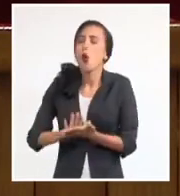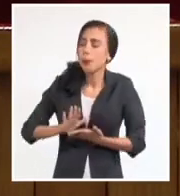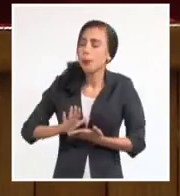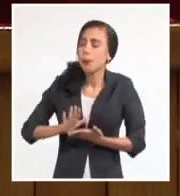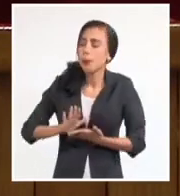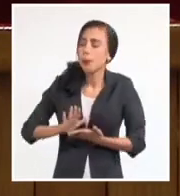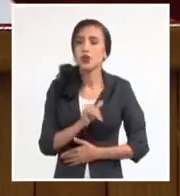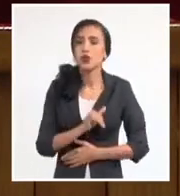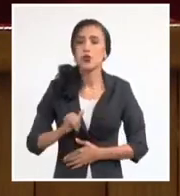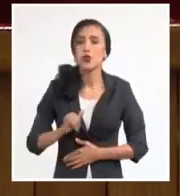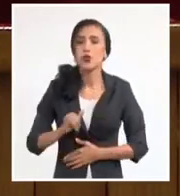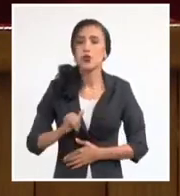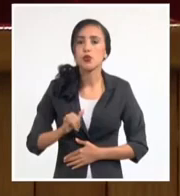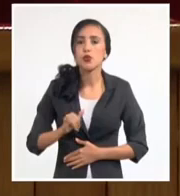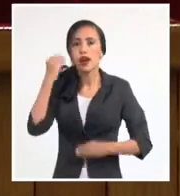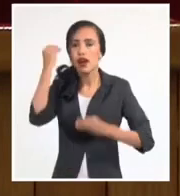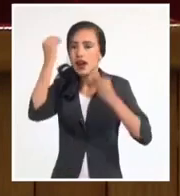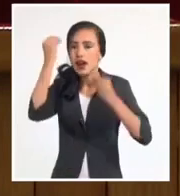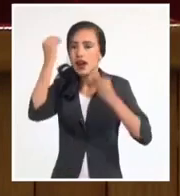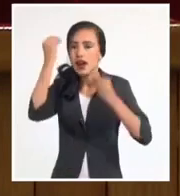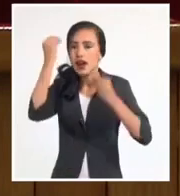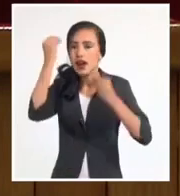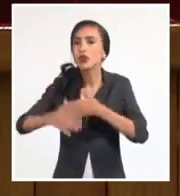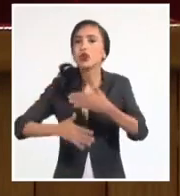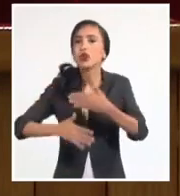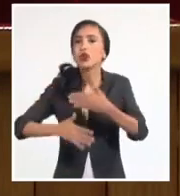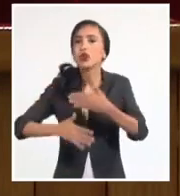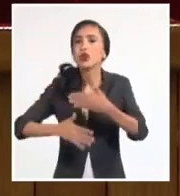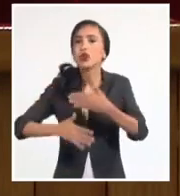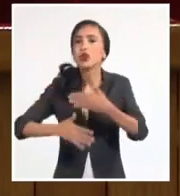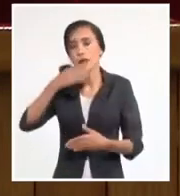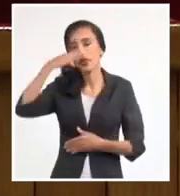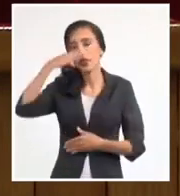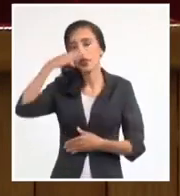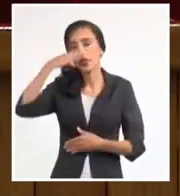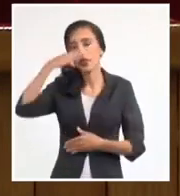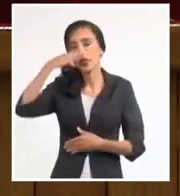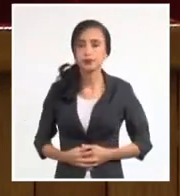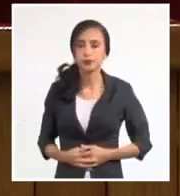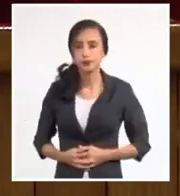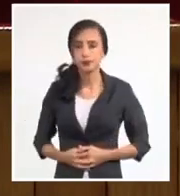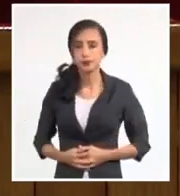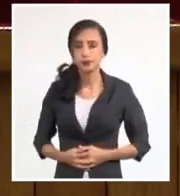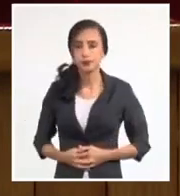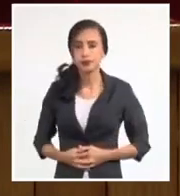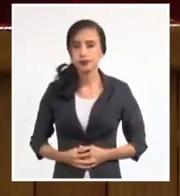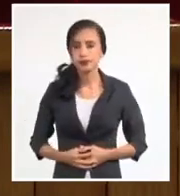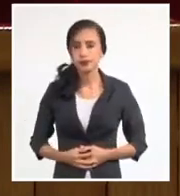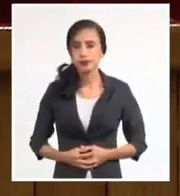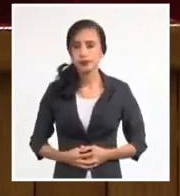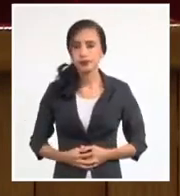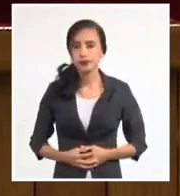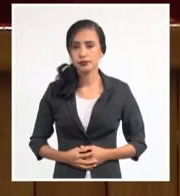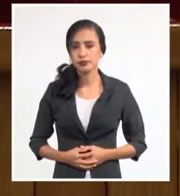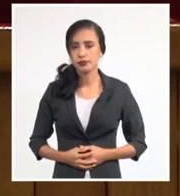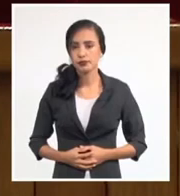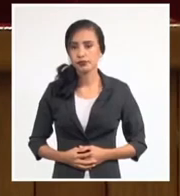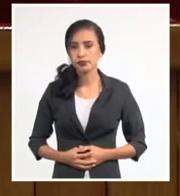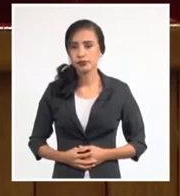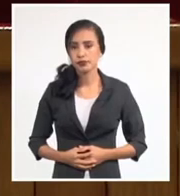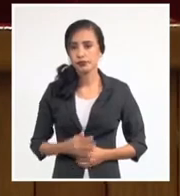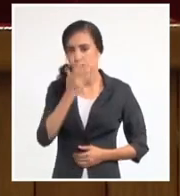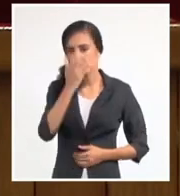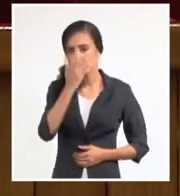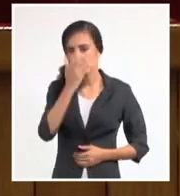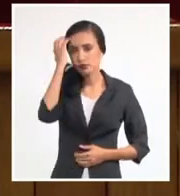está analizando los problemas de la nación. En la fundamentación de esta propuesta de